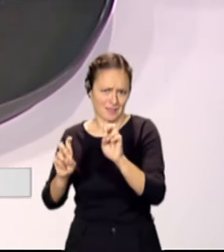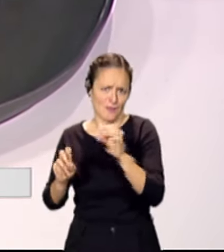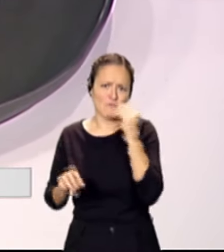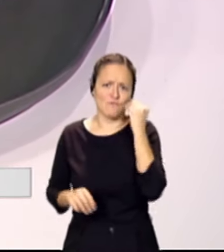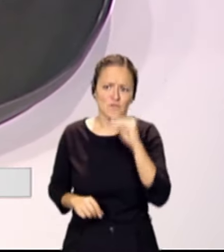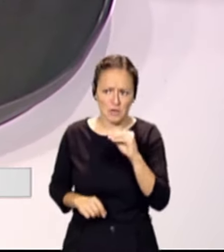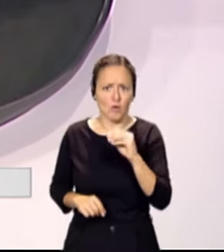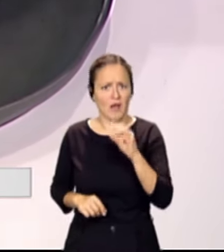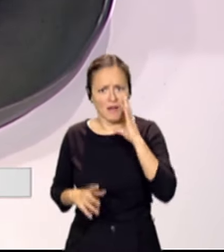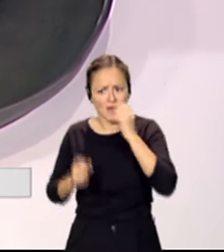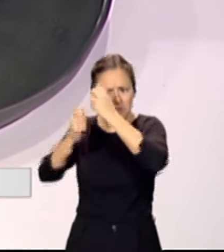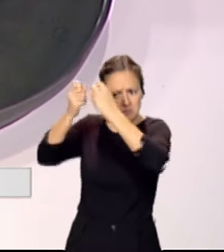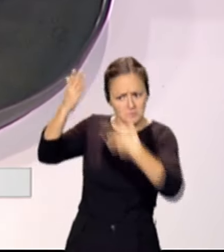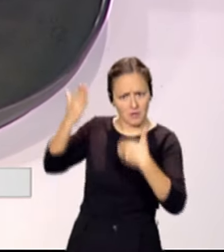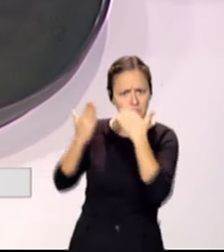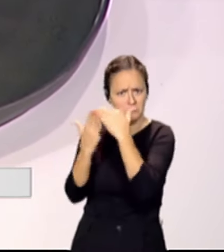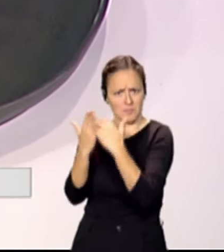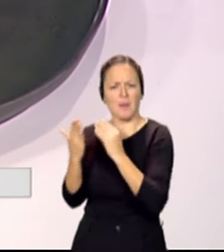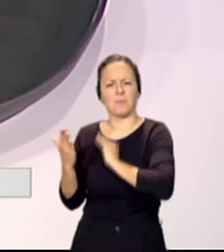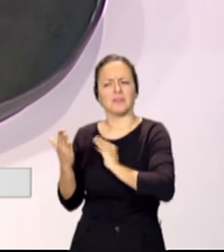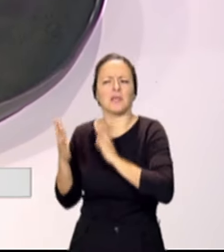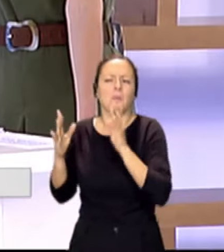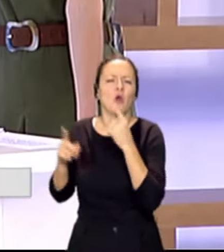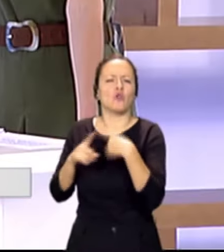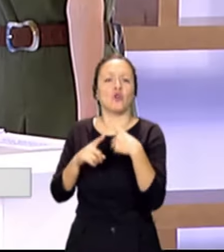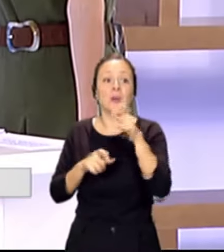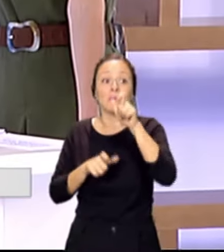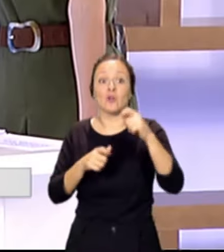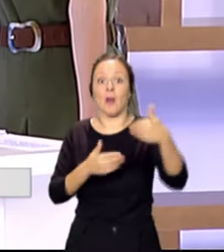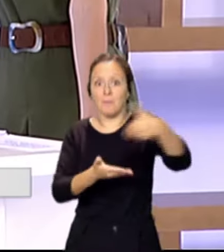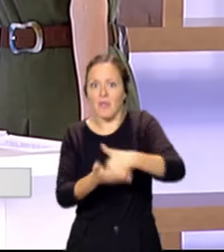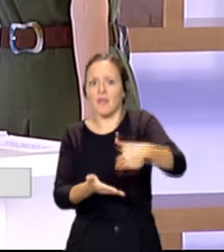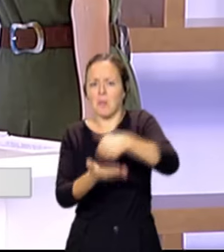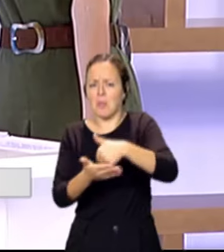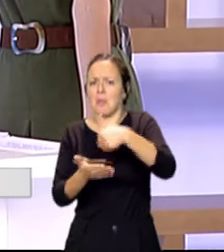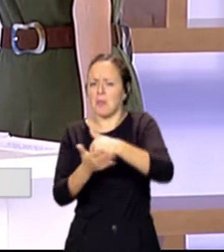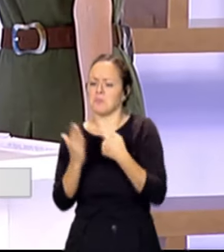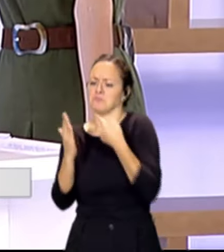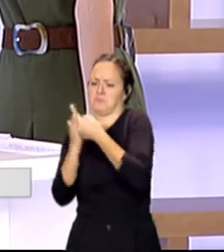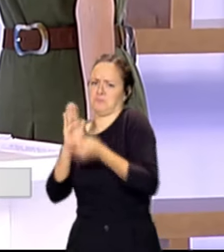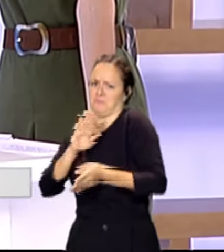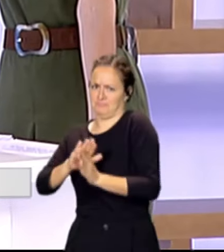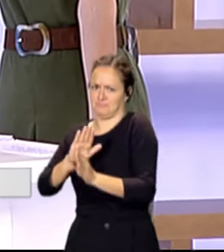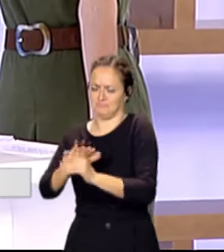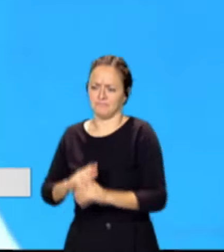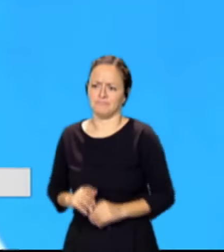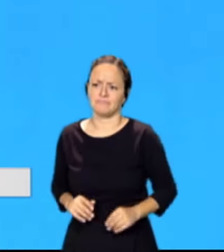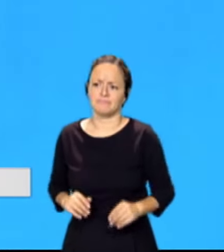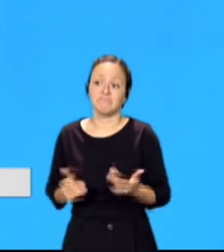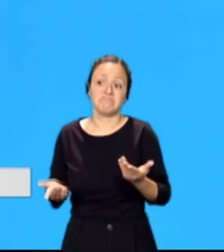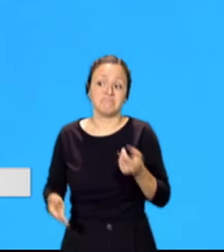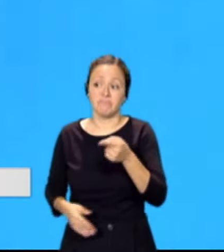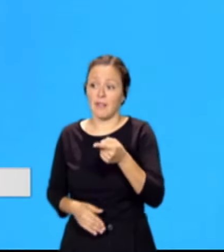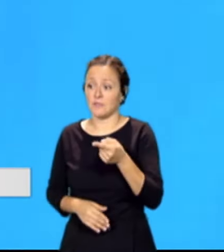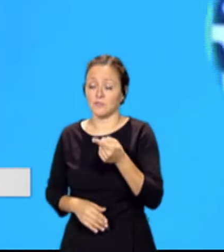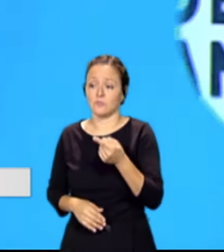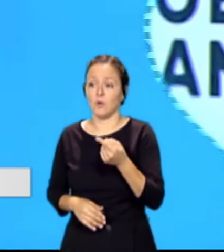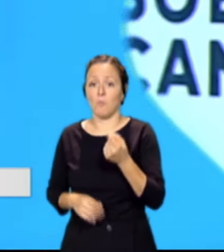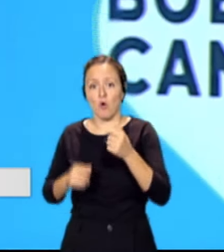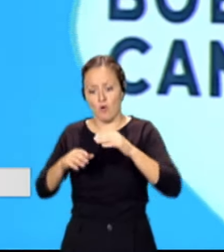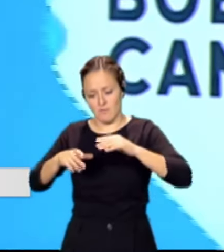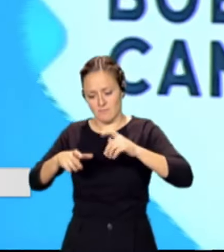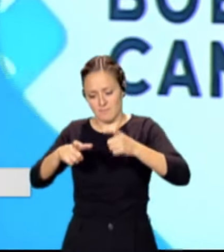bastantes pero pues nos vamos quedando con cosas que a la gente le le va gustando y luego pues esto simplemente le le aplanamos un